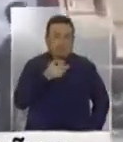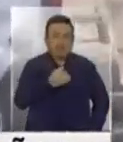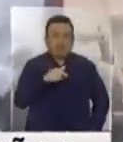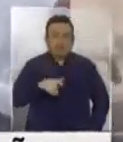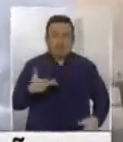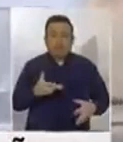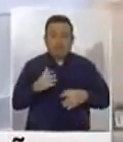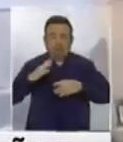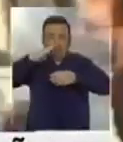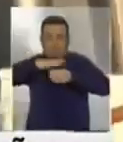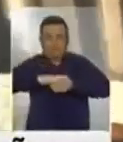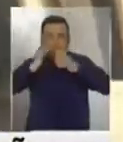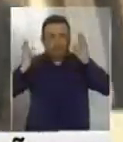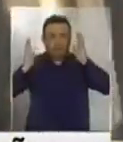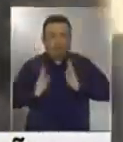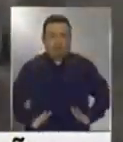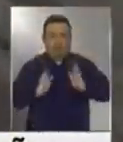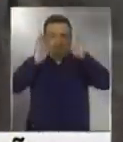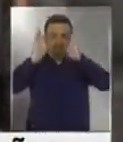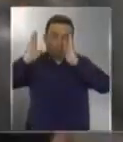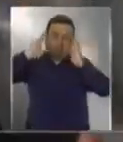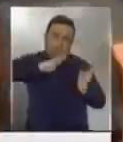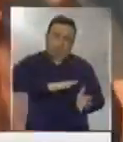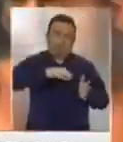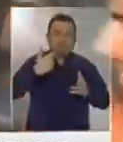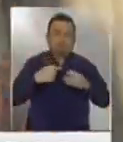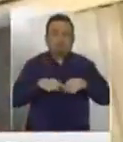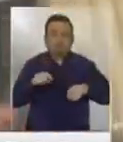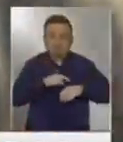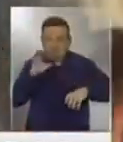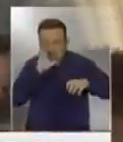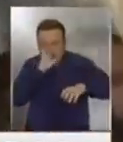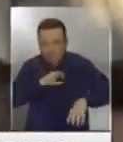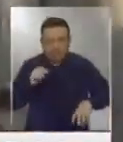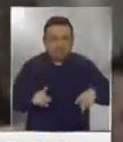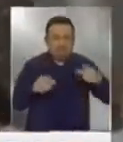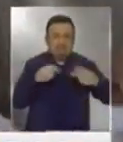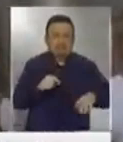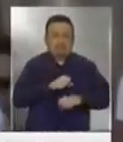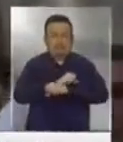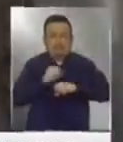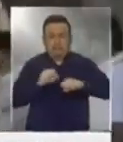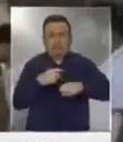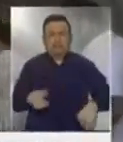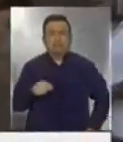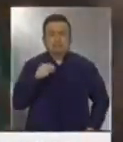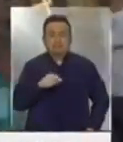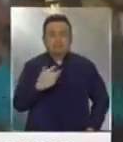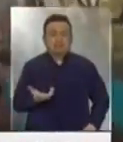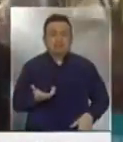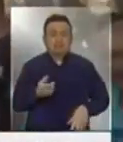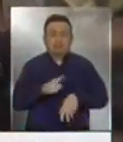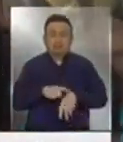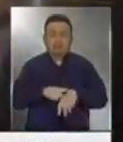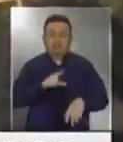bajo los escombros de estos edificios que te decía aledaños y que quedaron completamente destruidos. Explosiones que se produjeron en un momento en